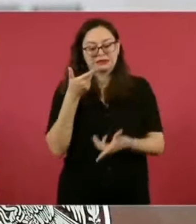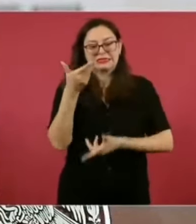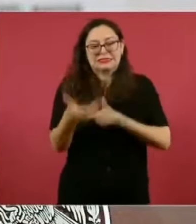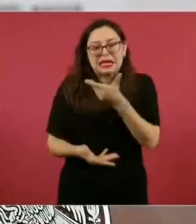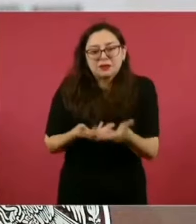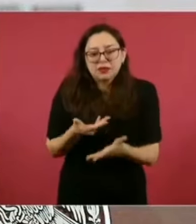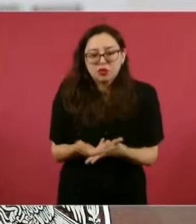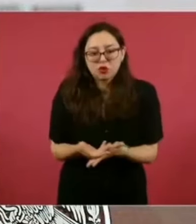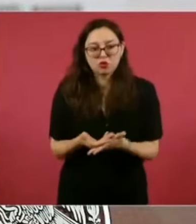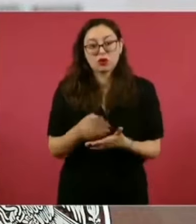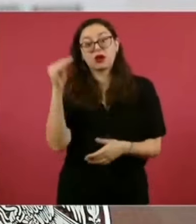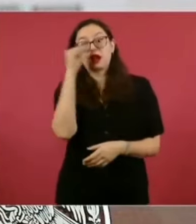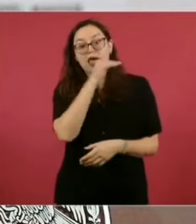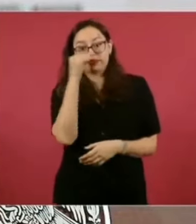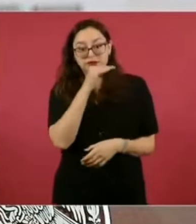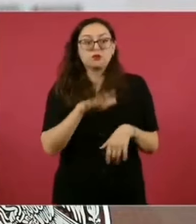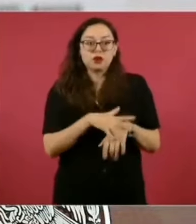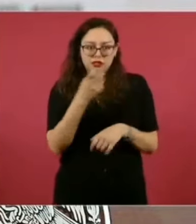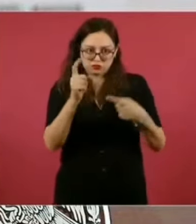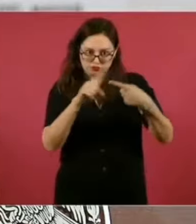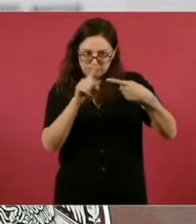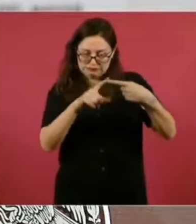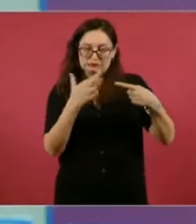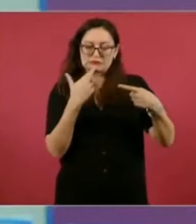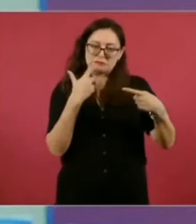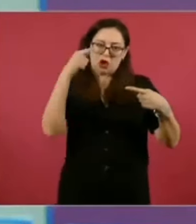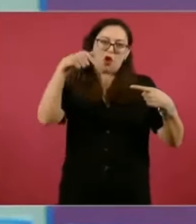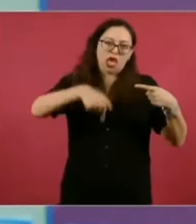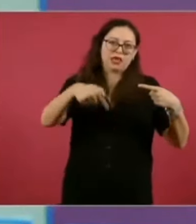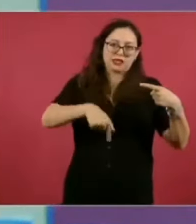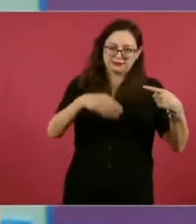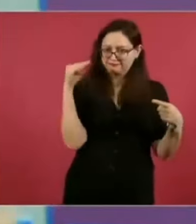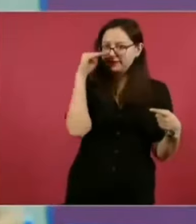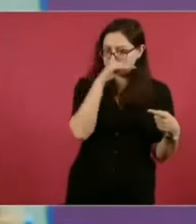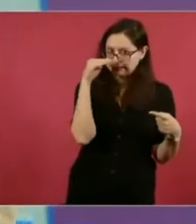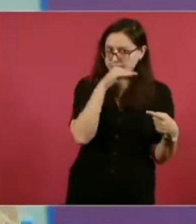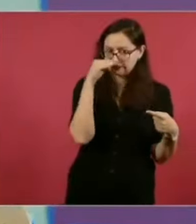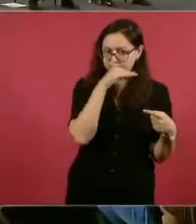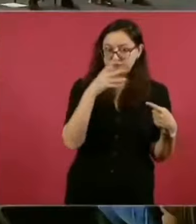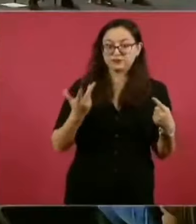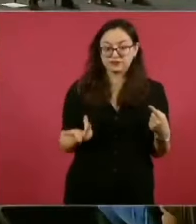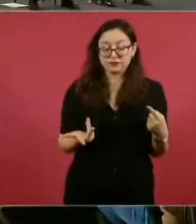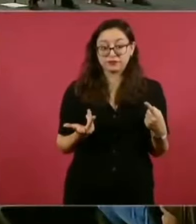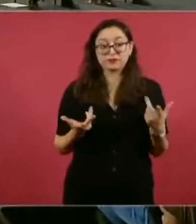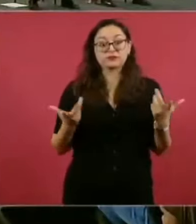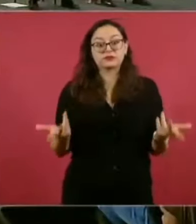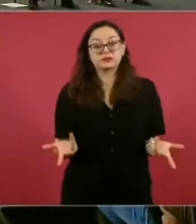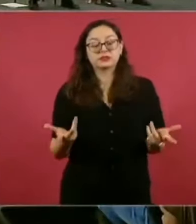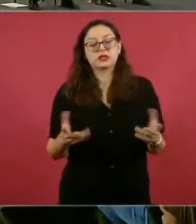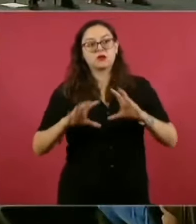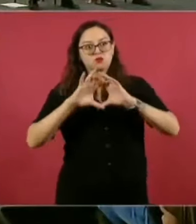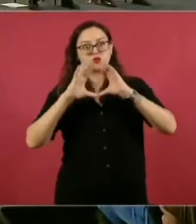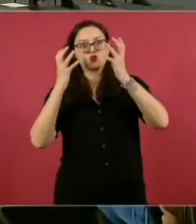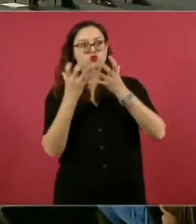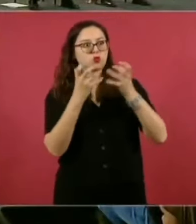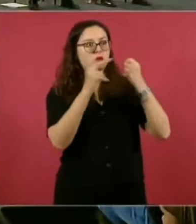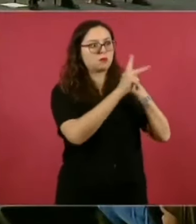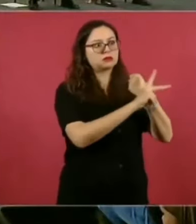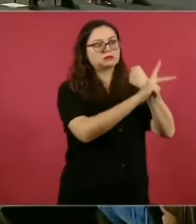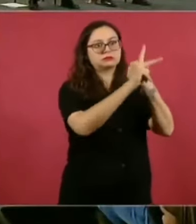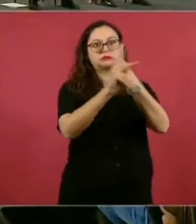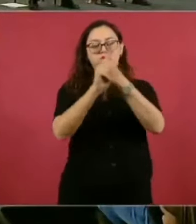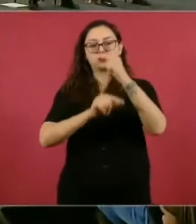eso creemos que es mejor que sea público a que sea privado. La tendencia en el mundo ha sido esa, de privatizar lo que debe